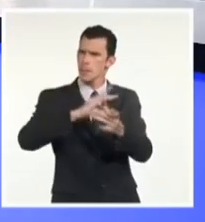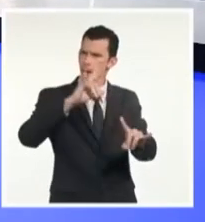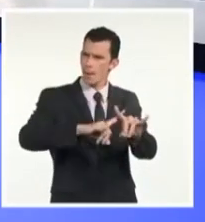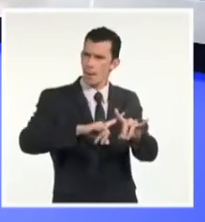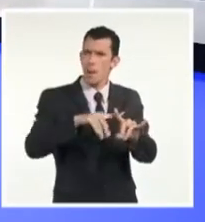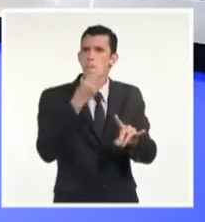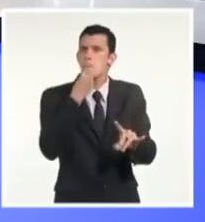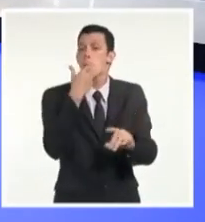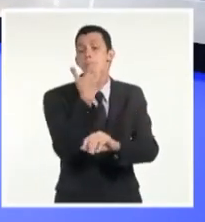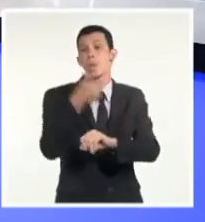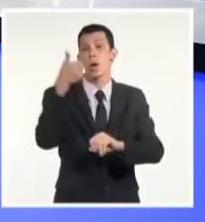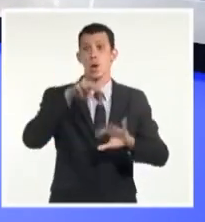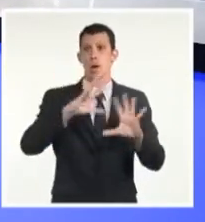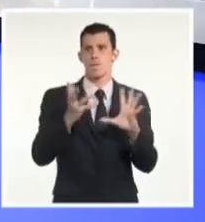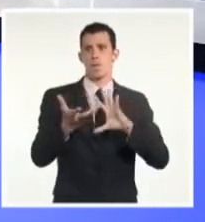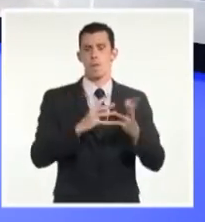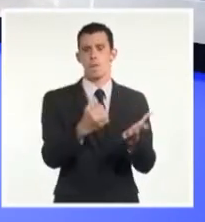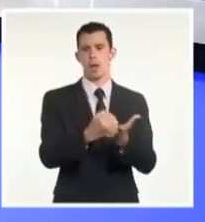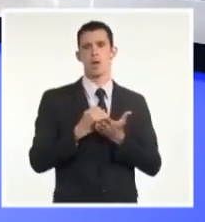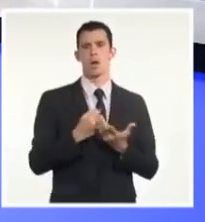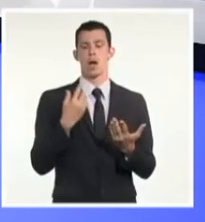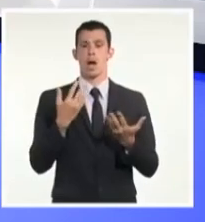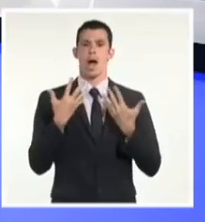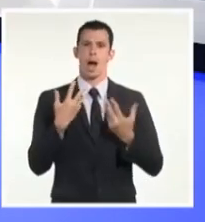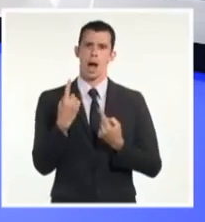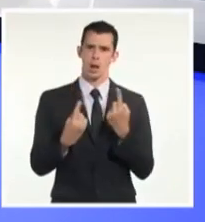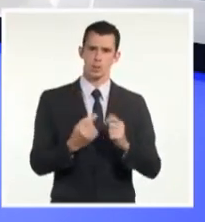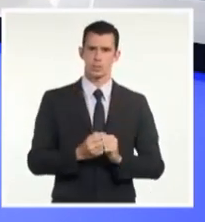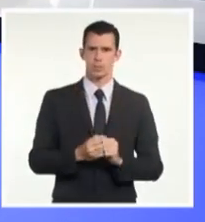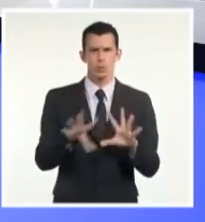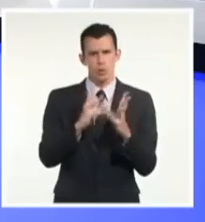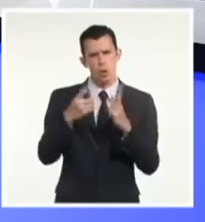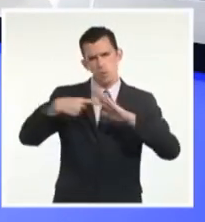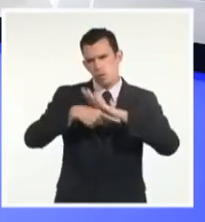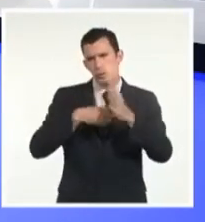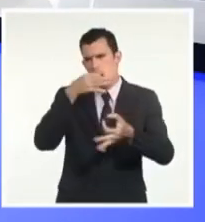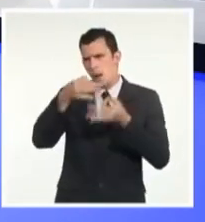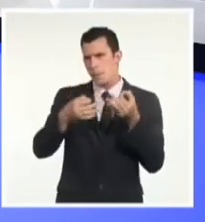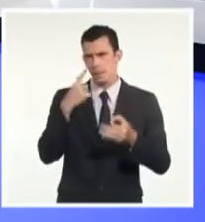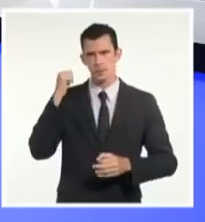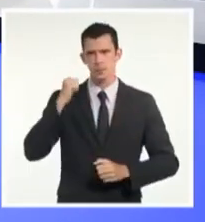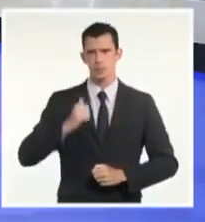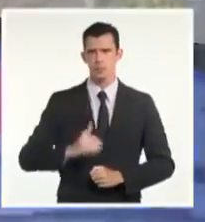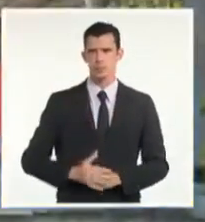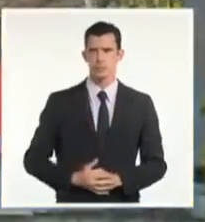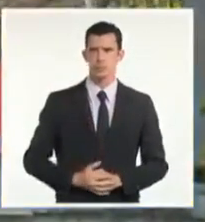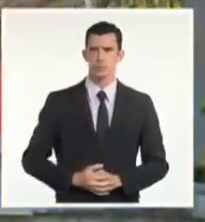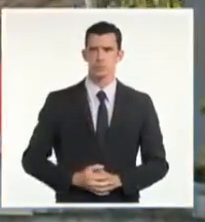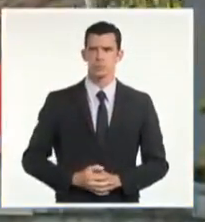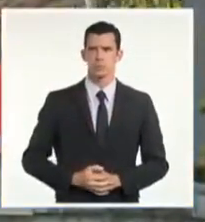lo que acontece en la termoeléctrica Holguinera, el periodista Bernardo Espinosa nos presenta el siguiente informe.